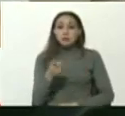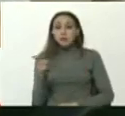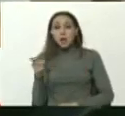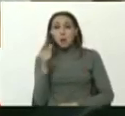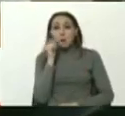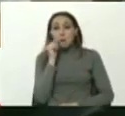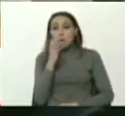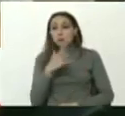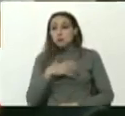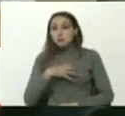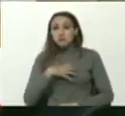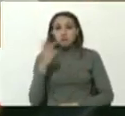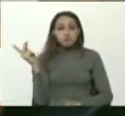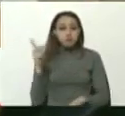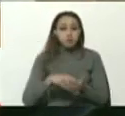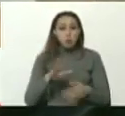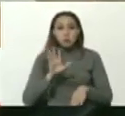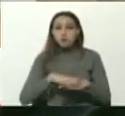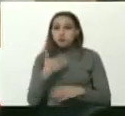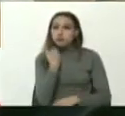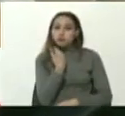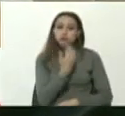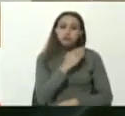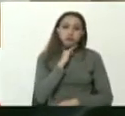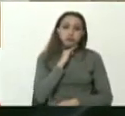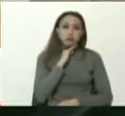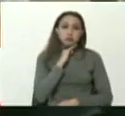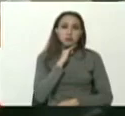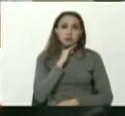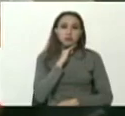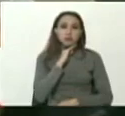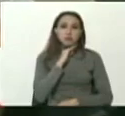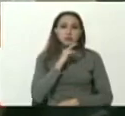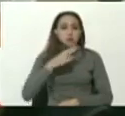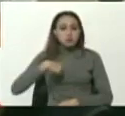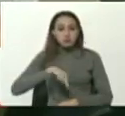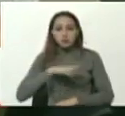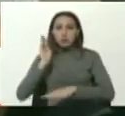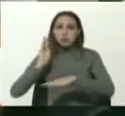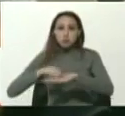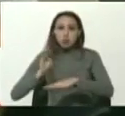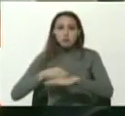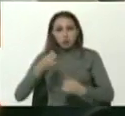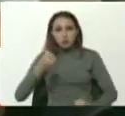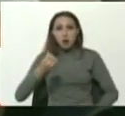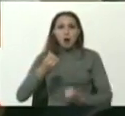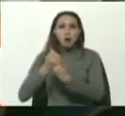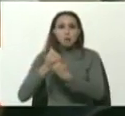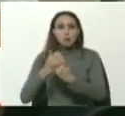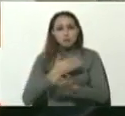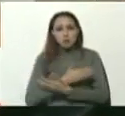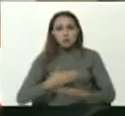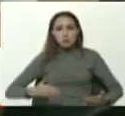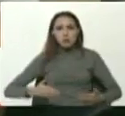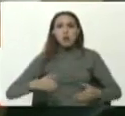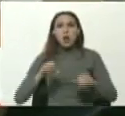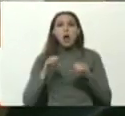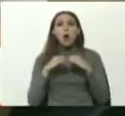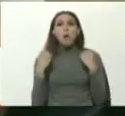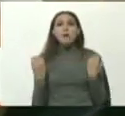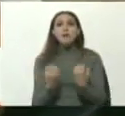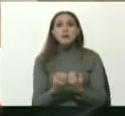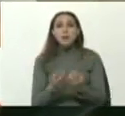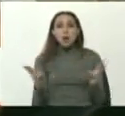relator impidieron el desarrollo de esta visita oficial. Hemos solicitado la cooperación de la oficina para conocer y